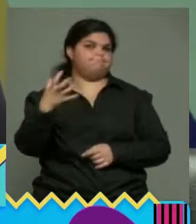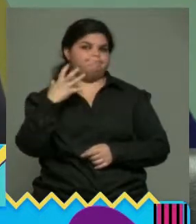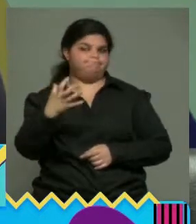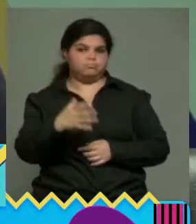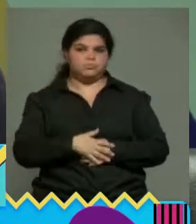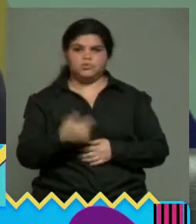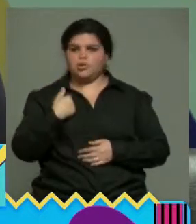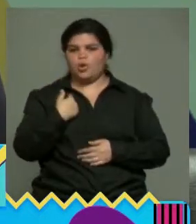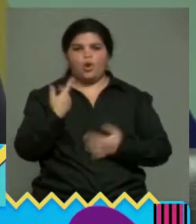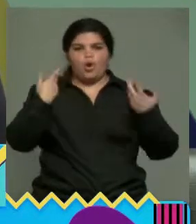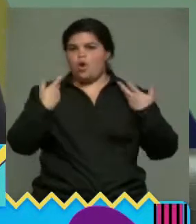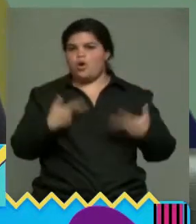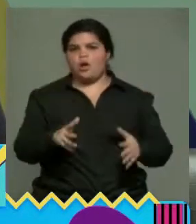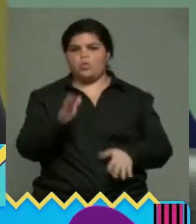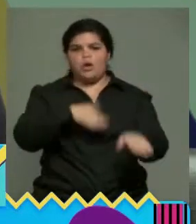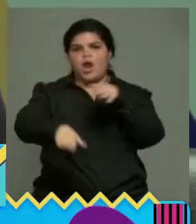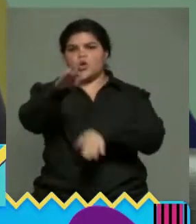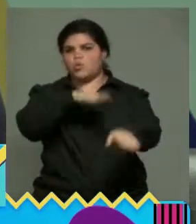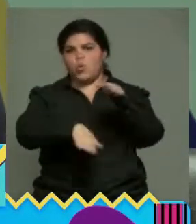en la ruta todo el tiempo.